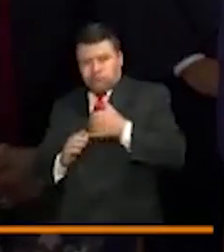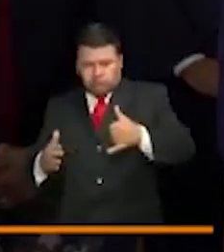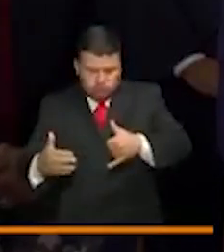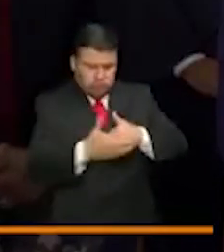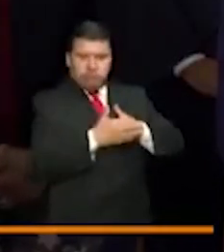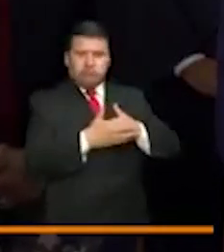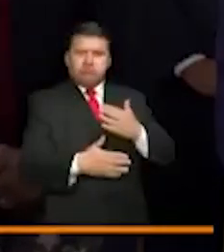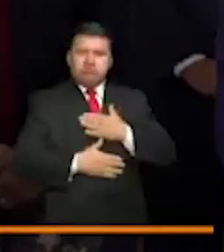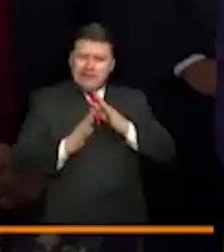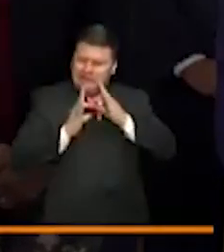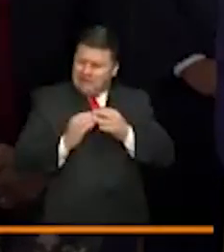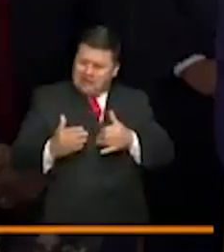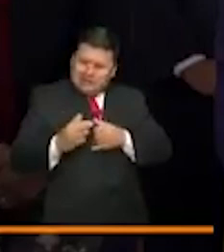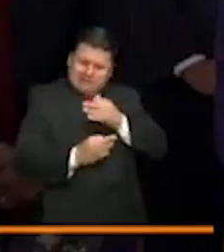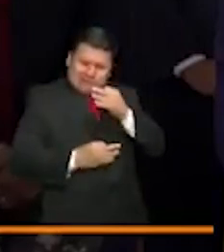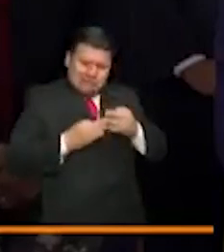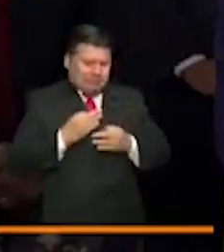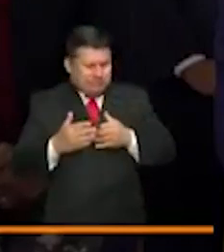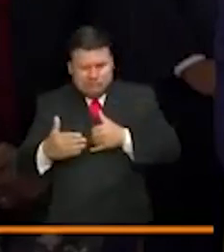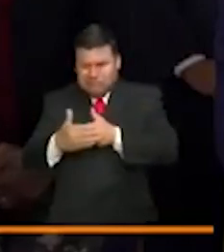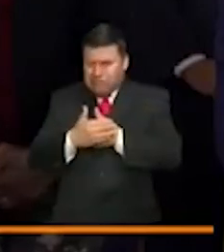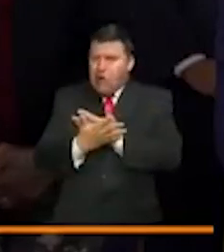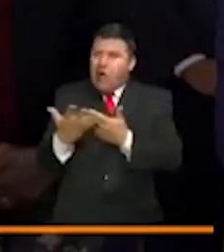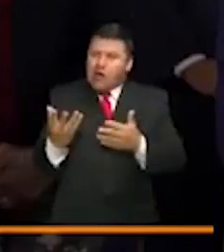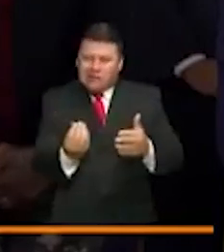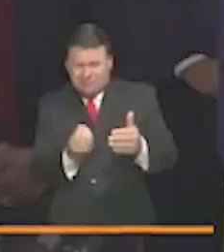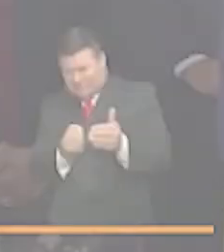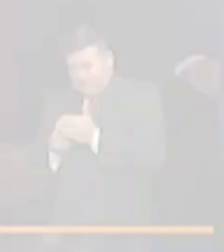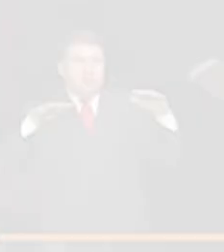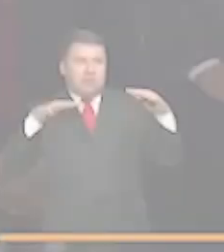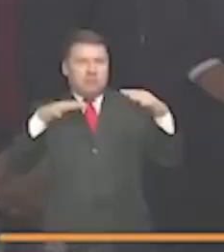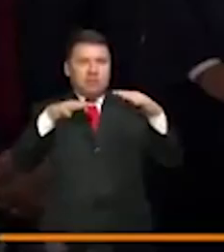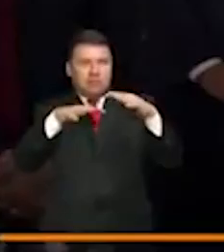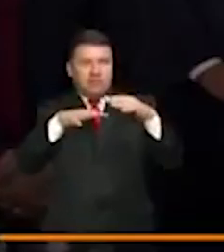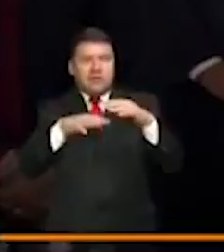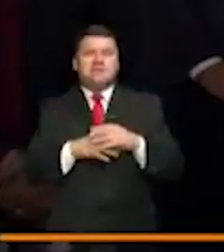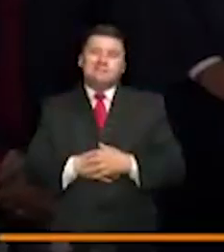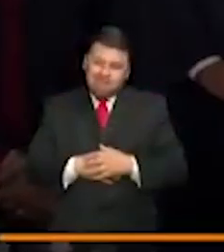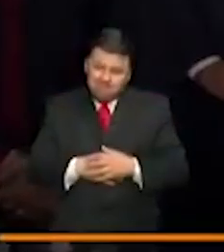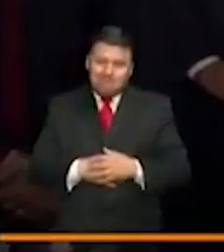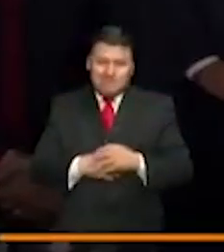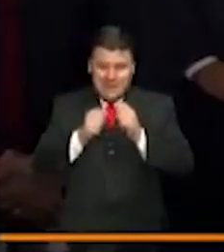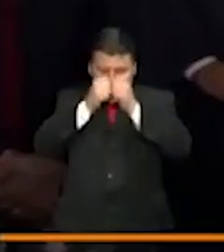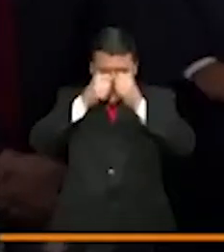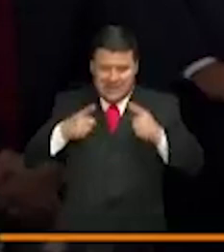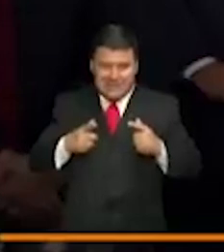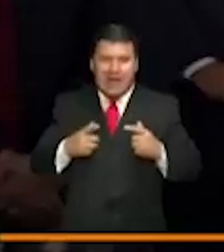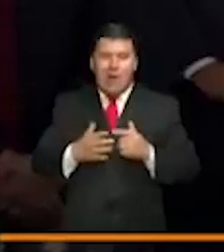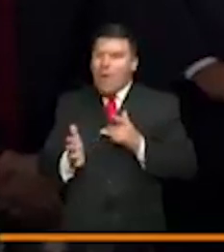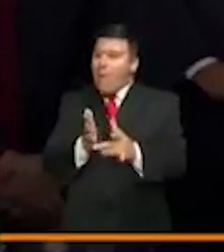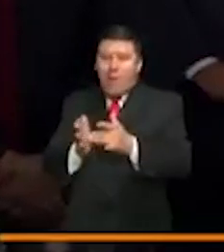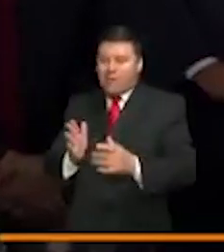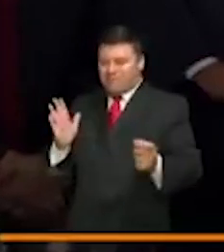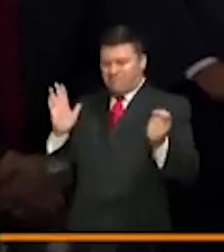período de 19 días para frenar la propagación del nuevo coronavirus el desarrollo del estado de emergencia